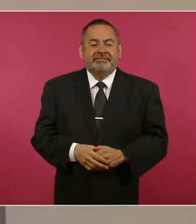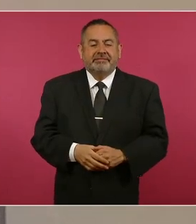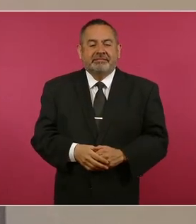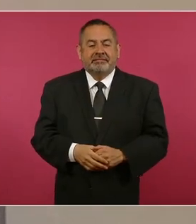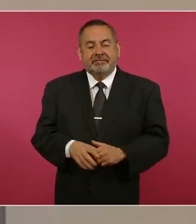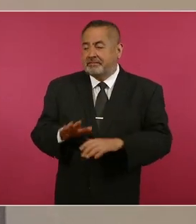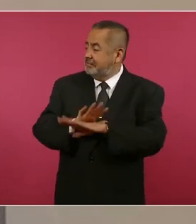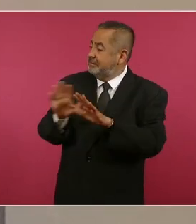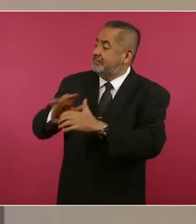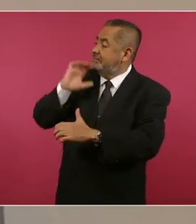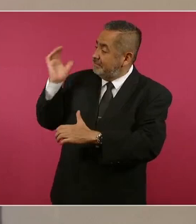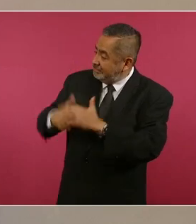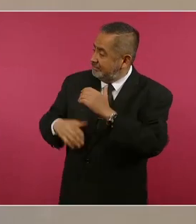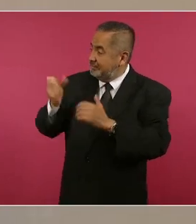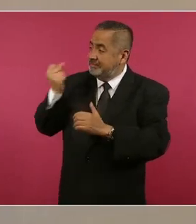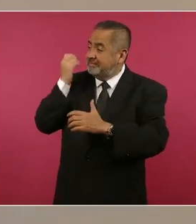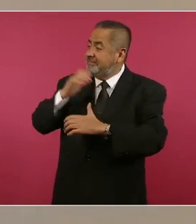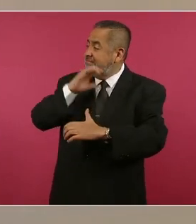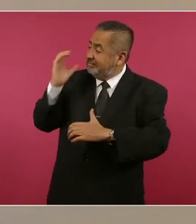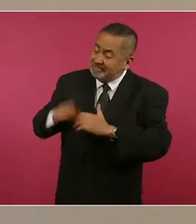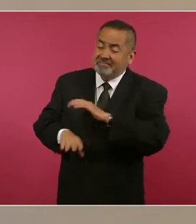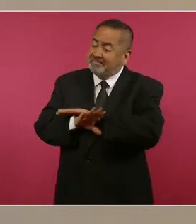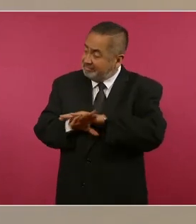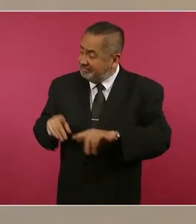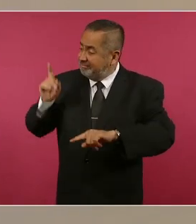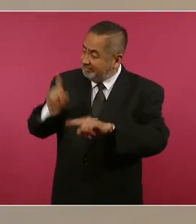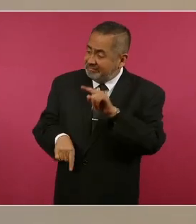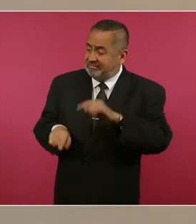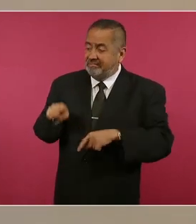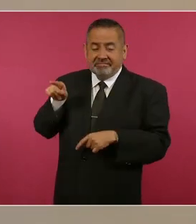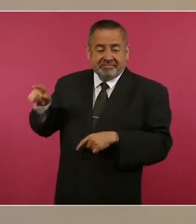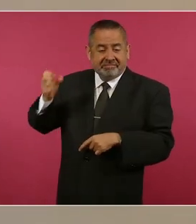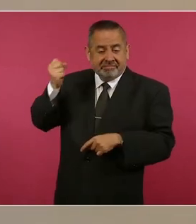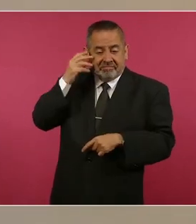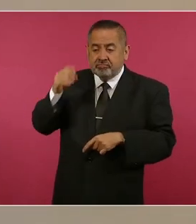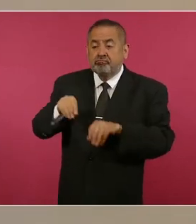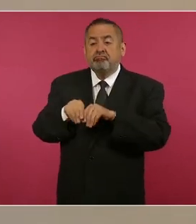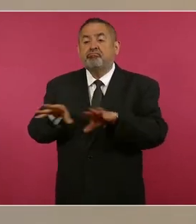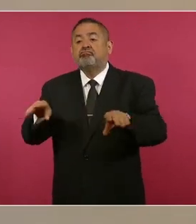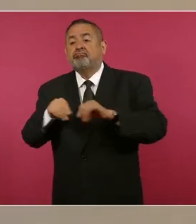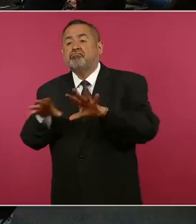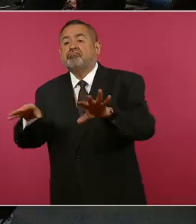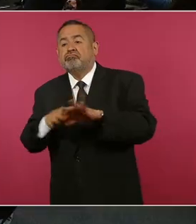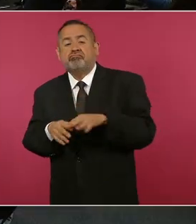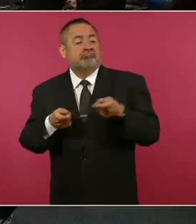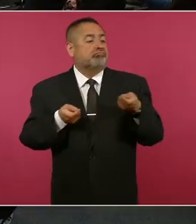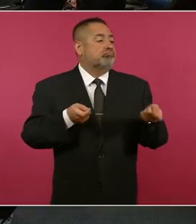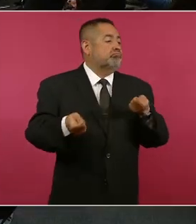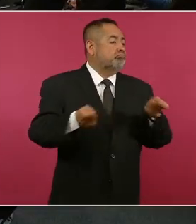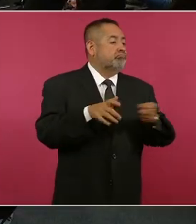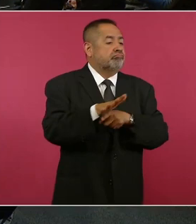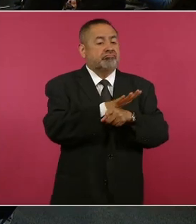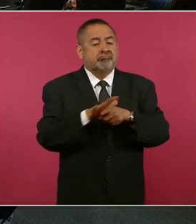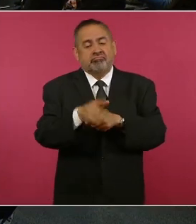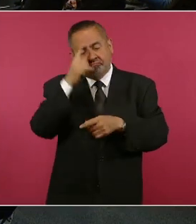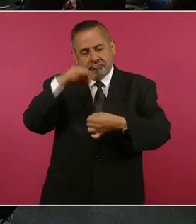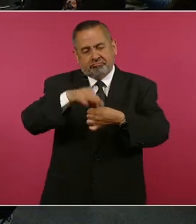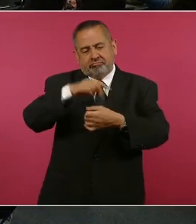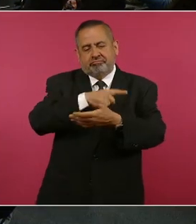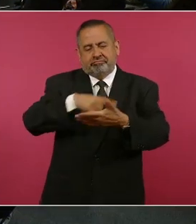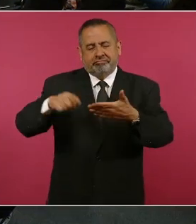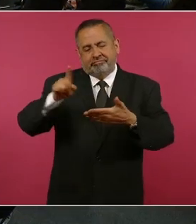Pedimos que se acaben las mañaneras de López, que están influyendo en la elección. Pues es